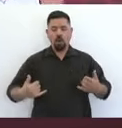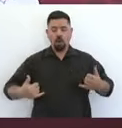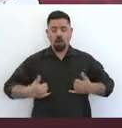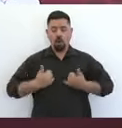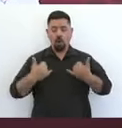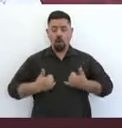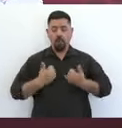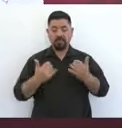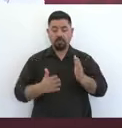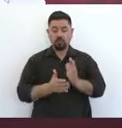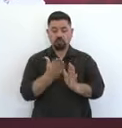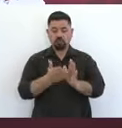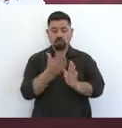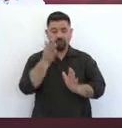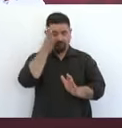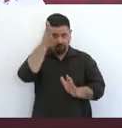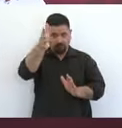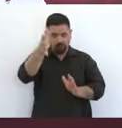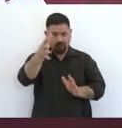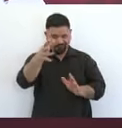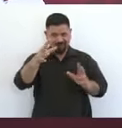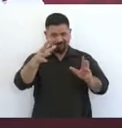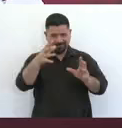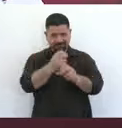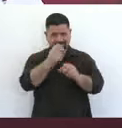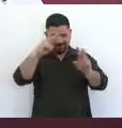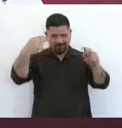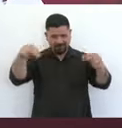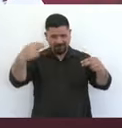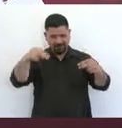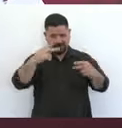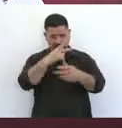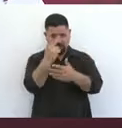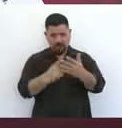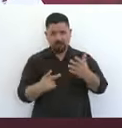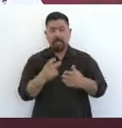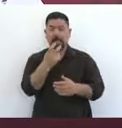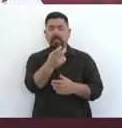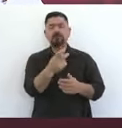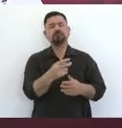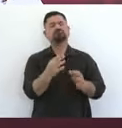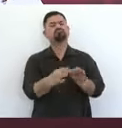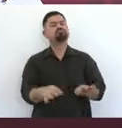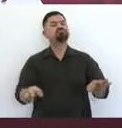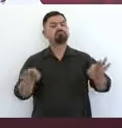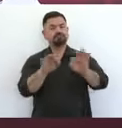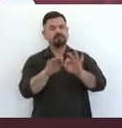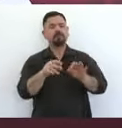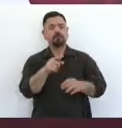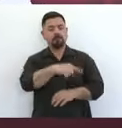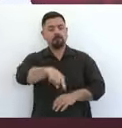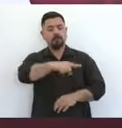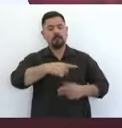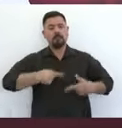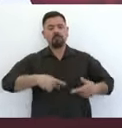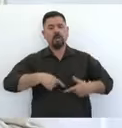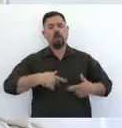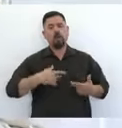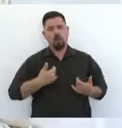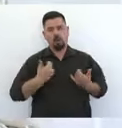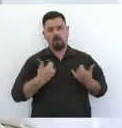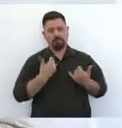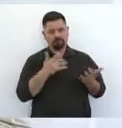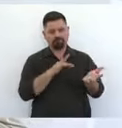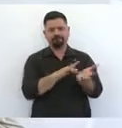Construyendo el Futuro. Este es un programa muy importante para los jóvenes, porque hay